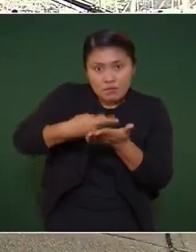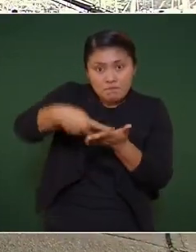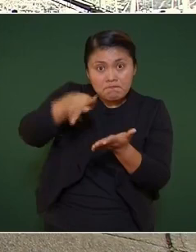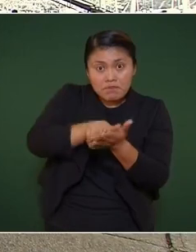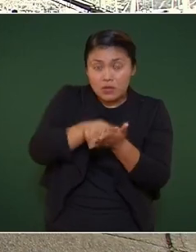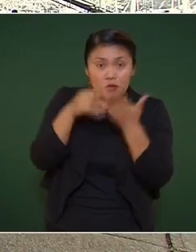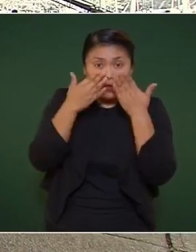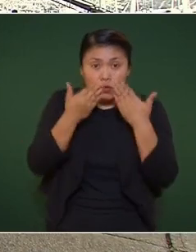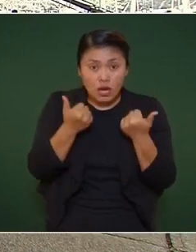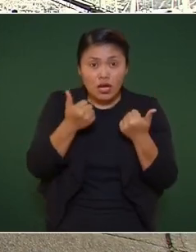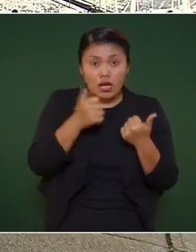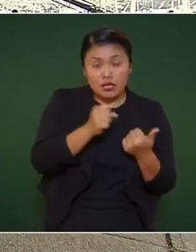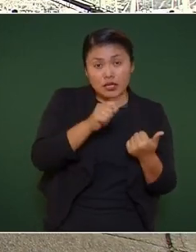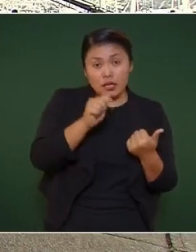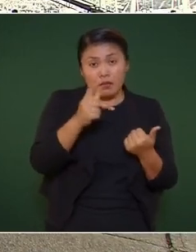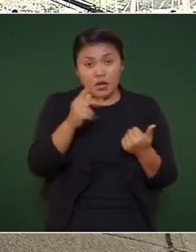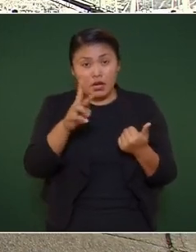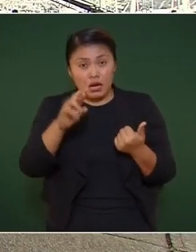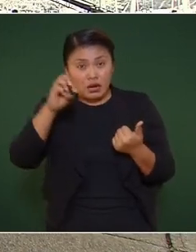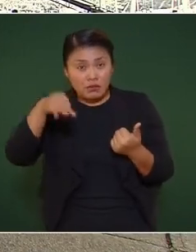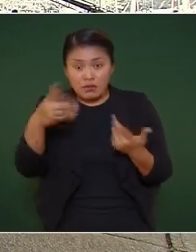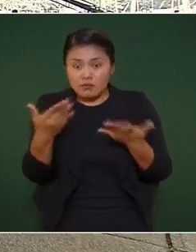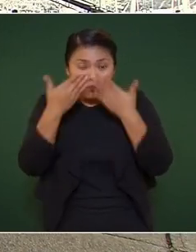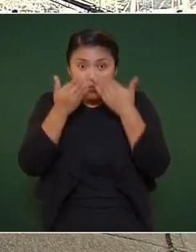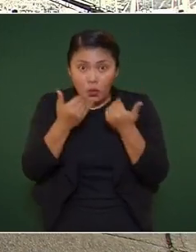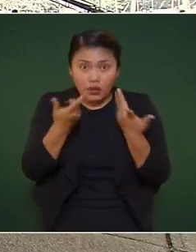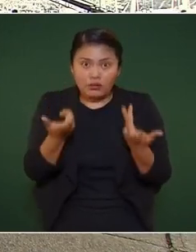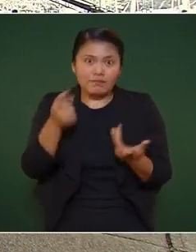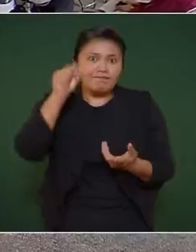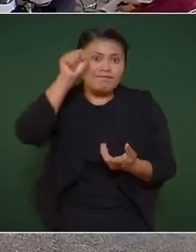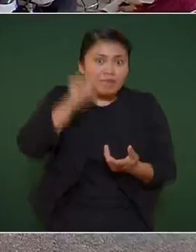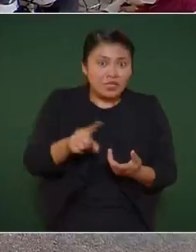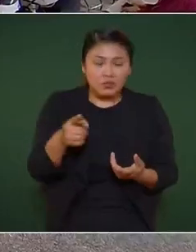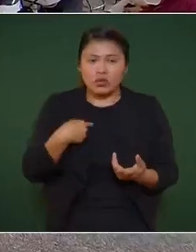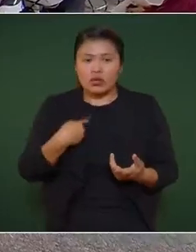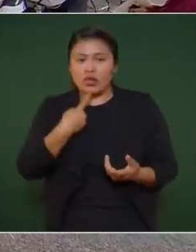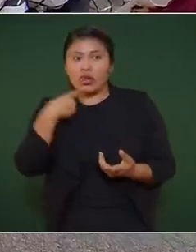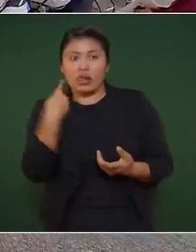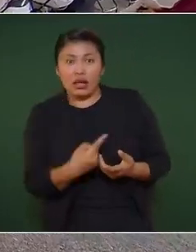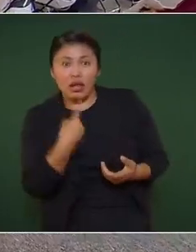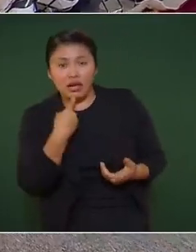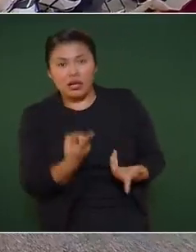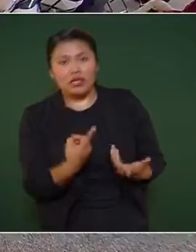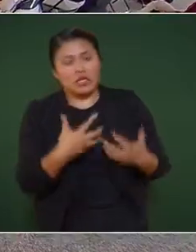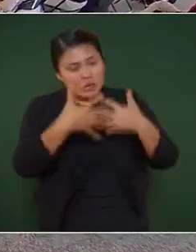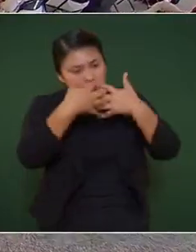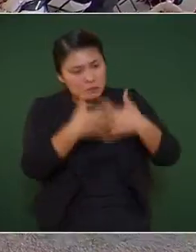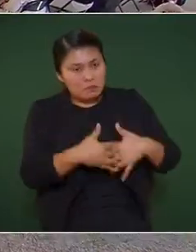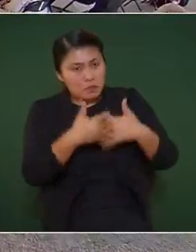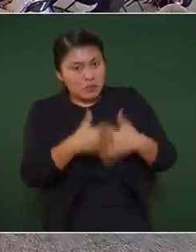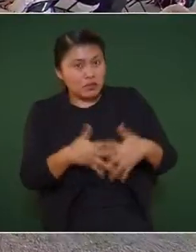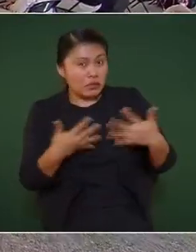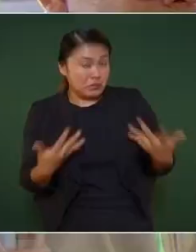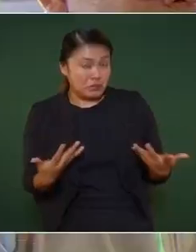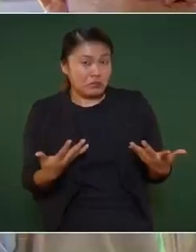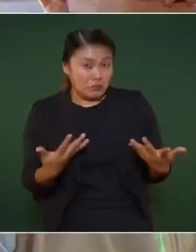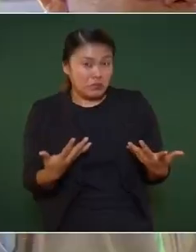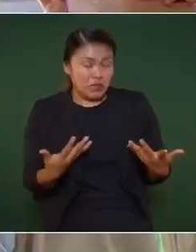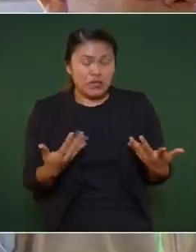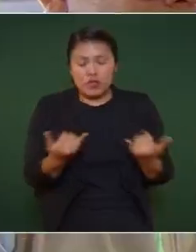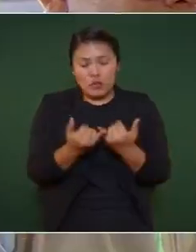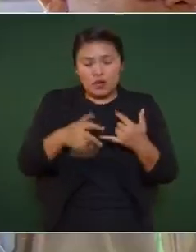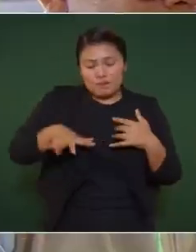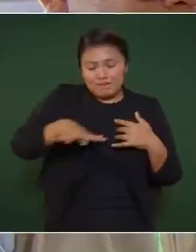con el STPRM, y a la par de esta queja se suma también la de empresarios de la construcción locales y de la región